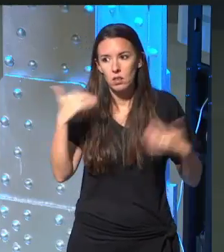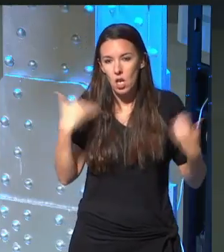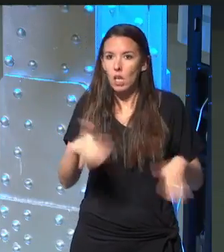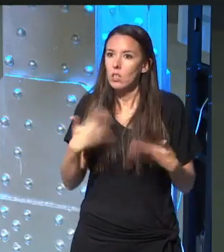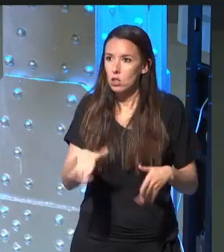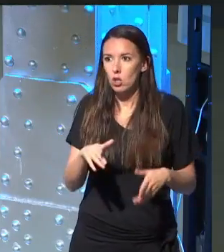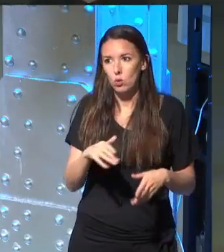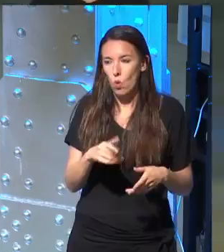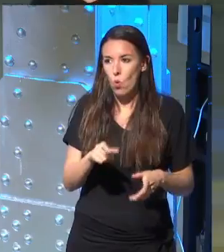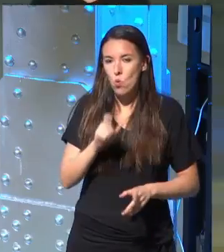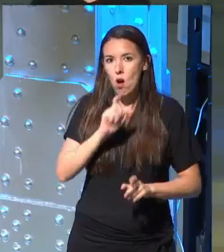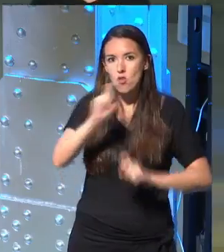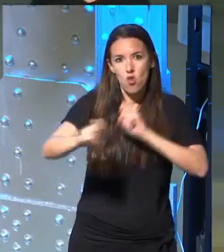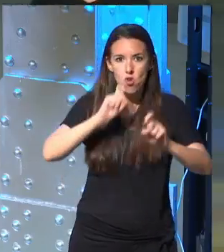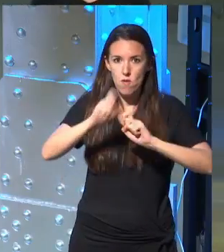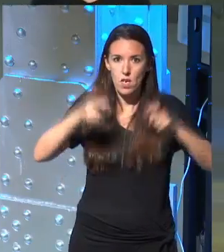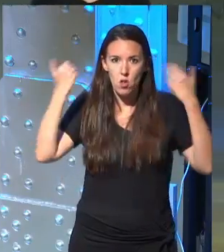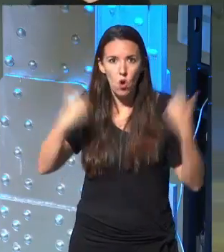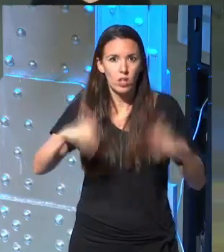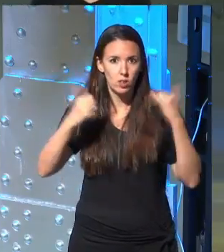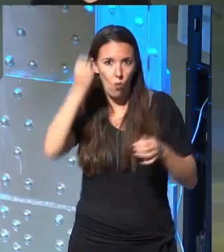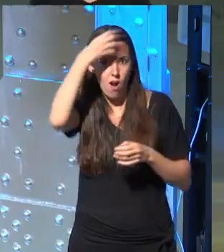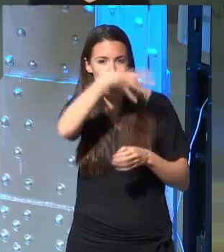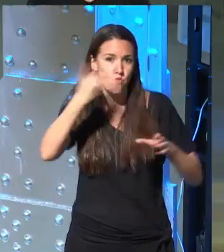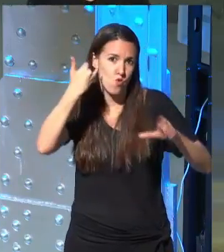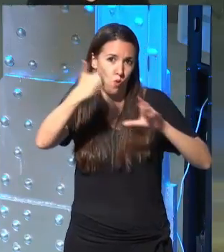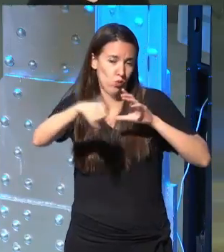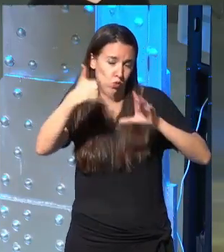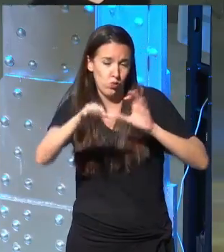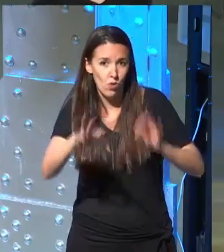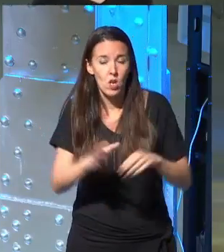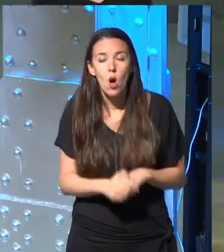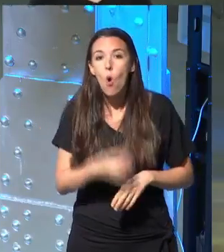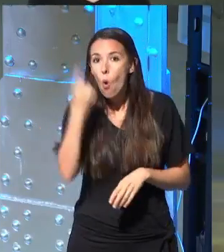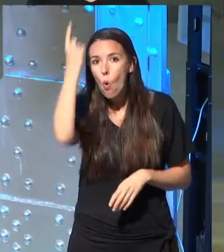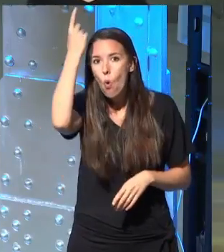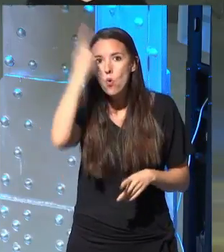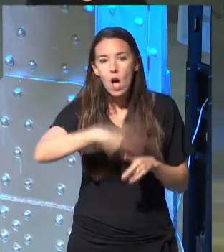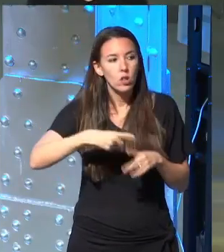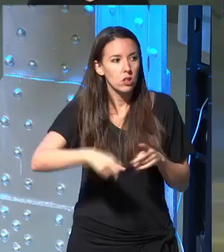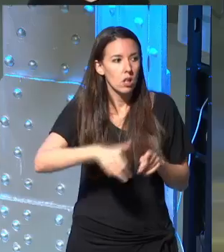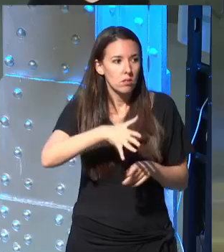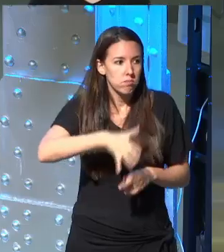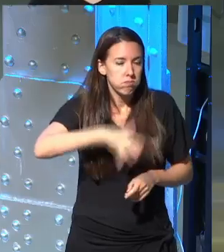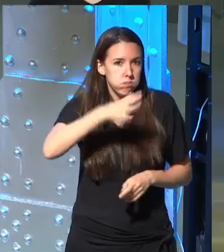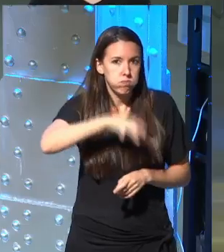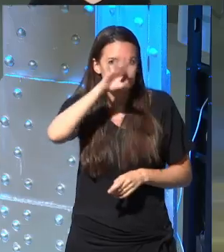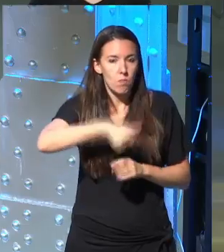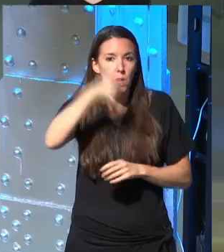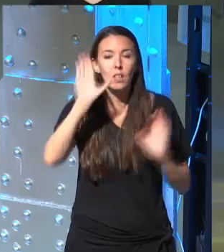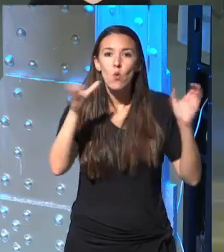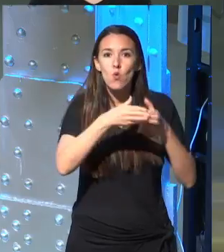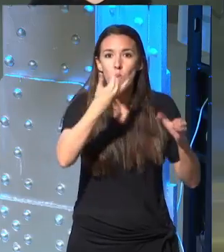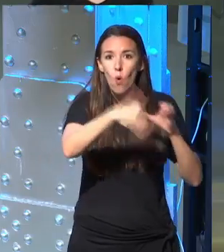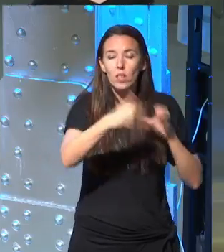de notificaciones tipo nivel Rubio. Sí, bueno, a mí, de hecho, uno de los comentarios que más me impactó del grupo